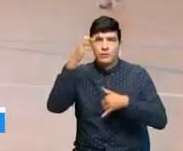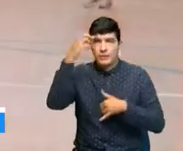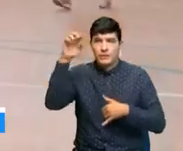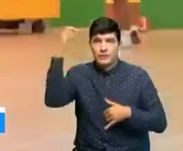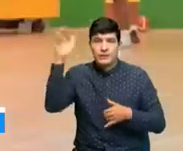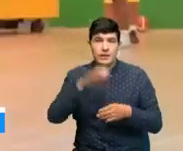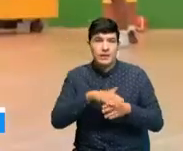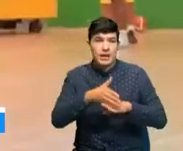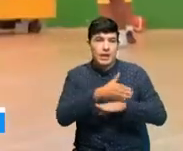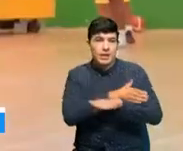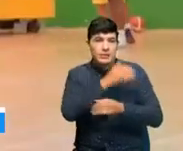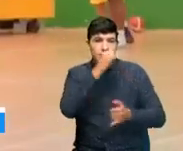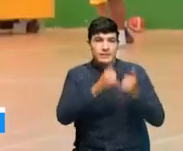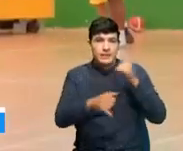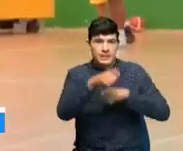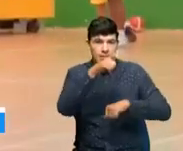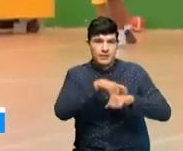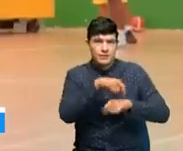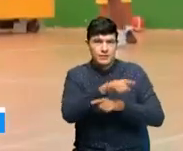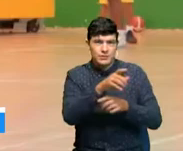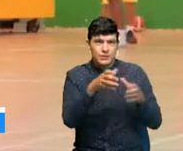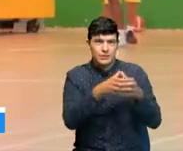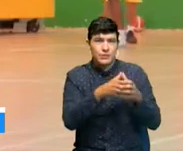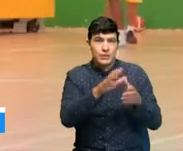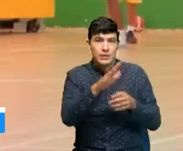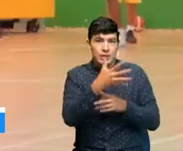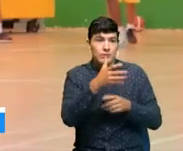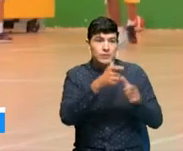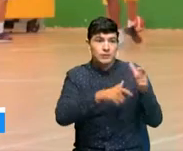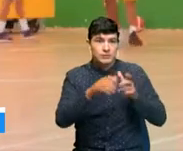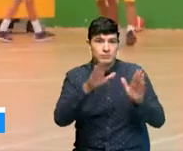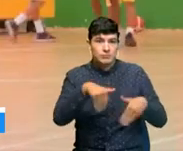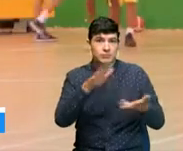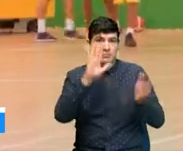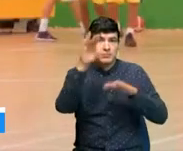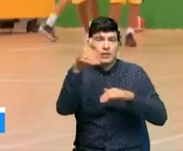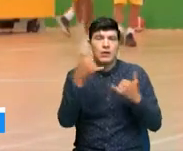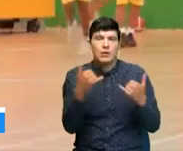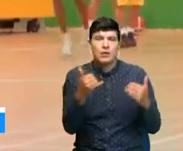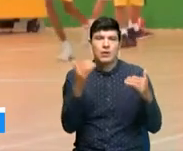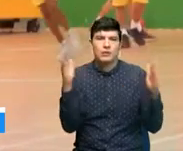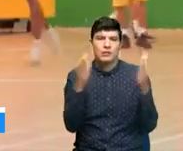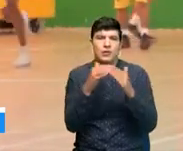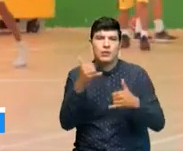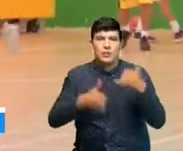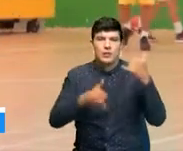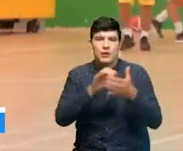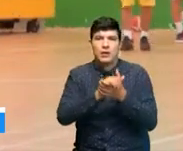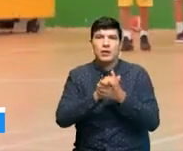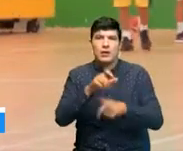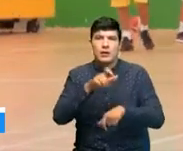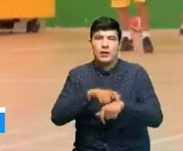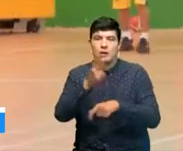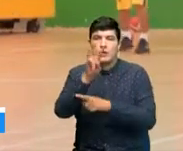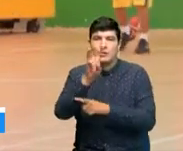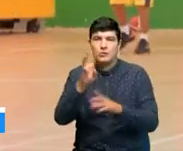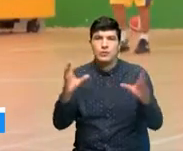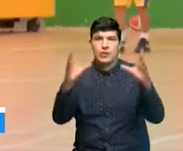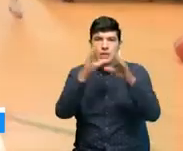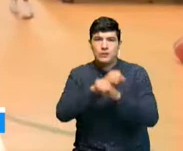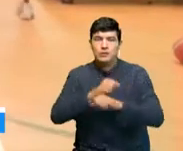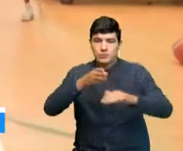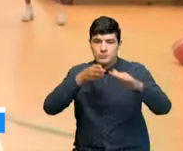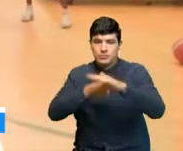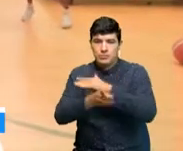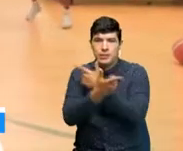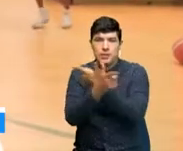finalizar la pretemporada, el quinteto bumangués realizará hoy un partido entre titulares y suplentes a las 8 de la noche con entrada libre